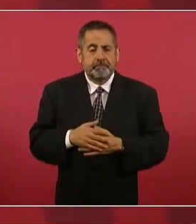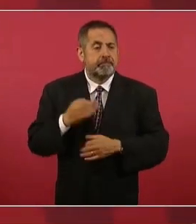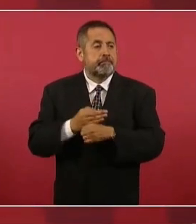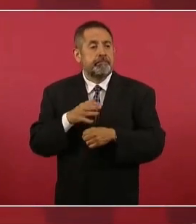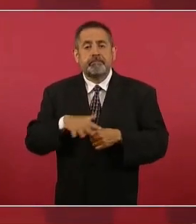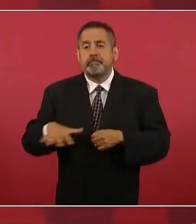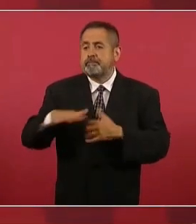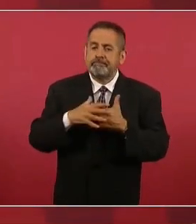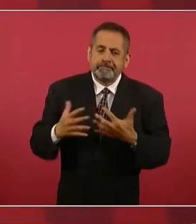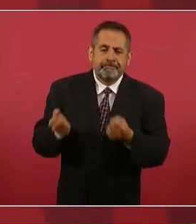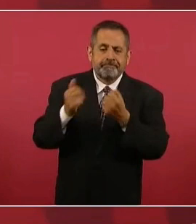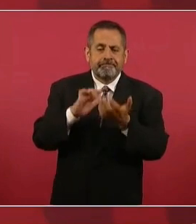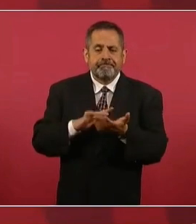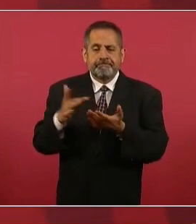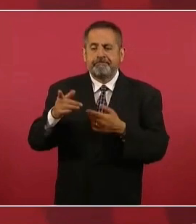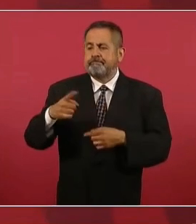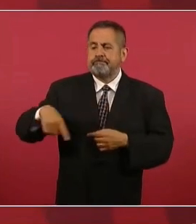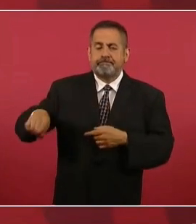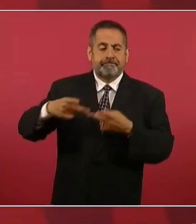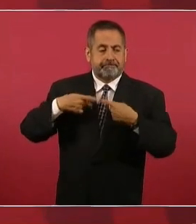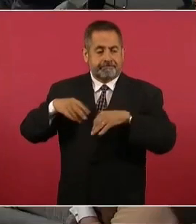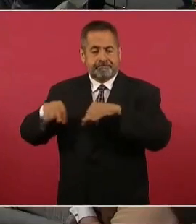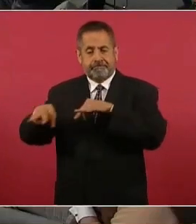México con los trabajadores